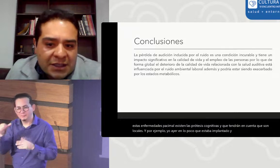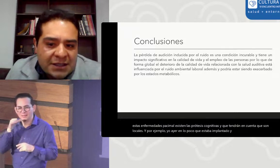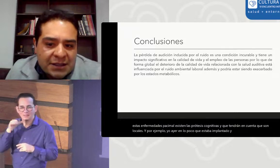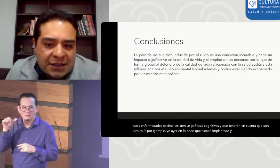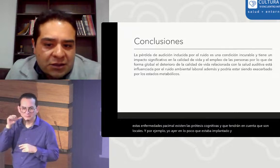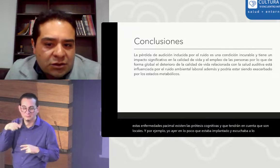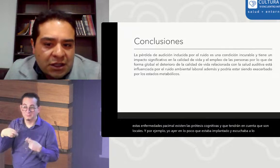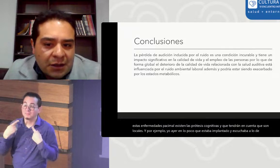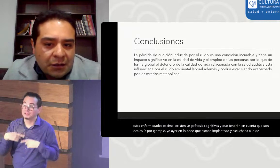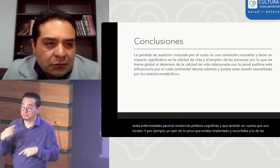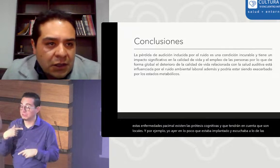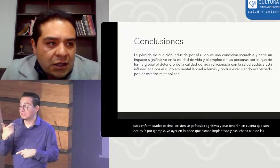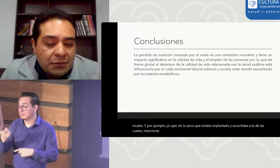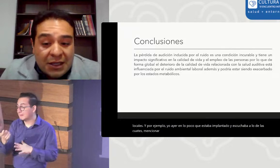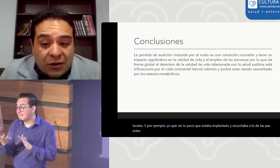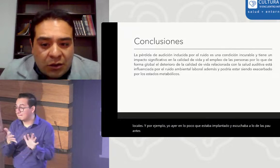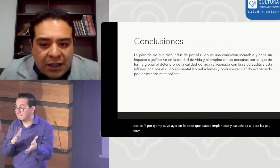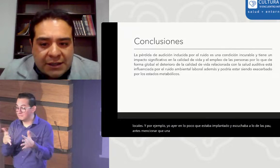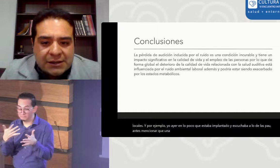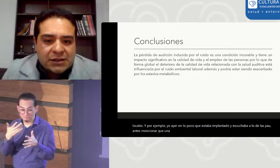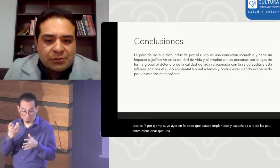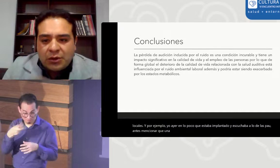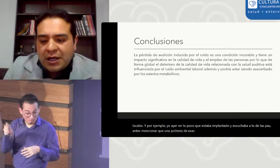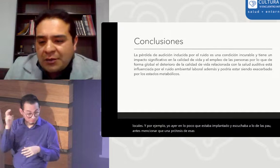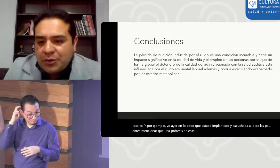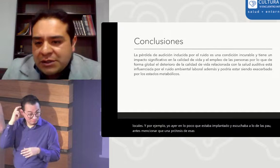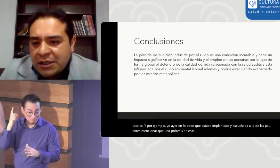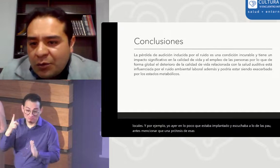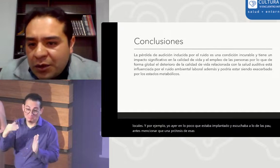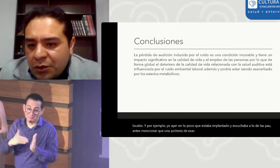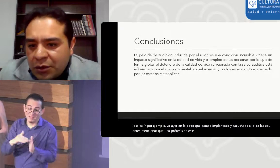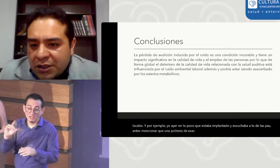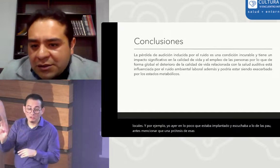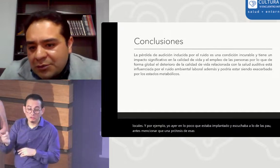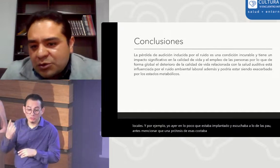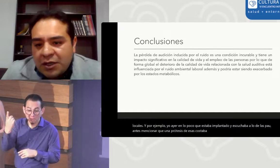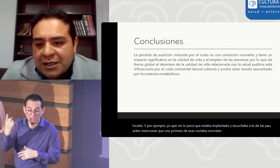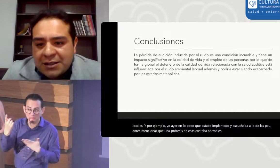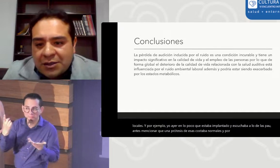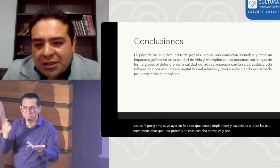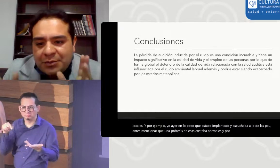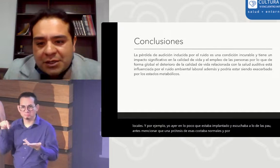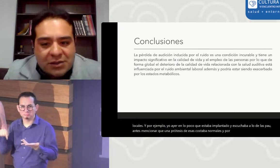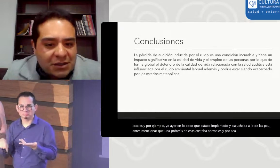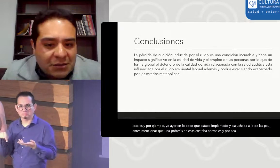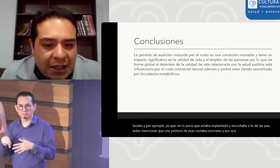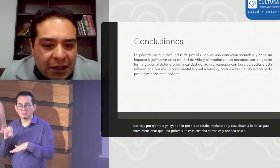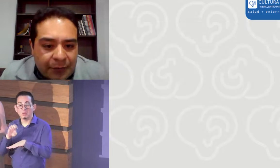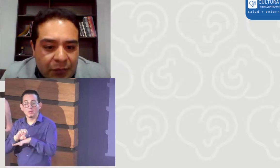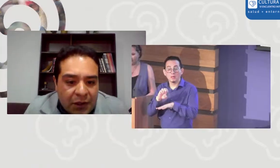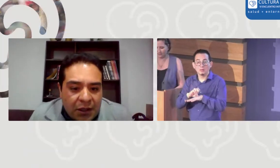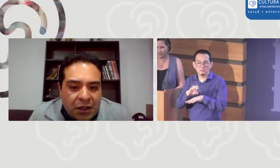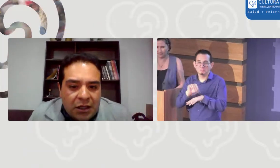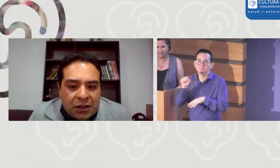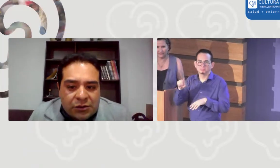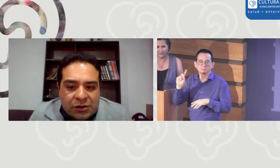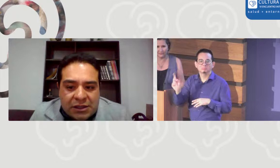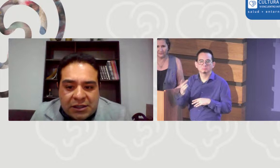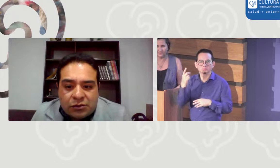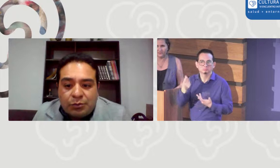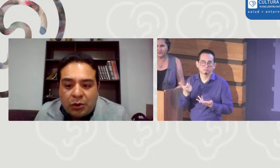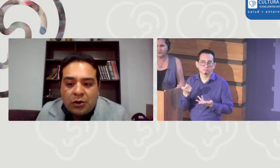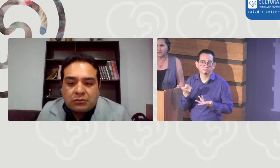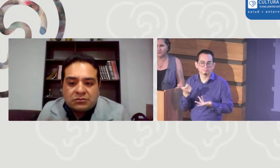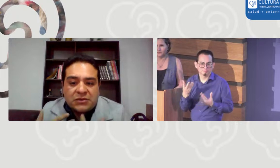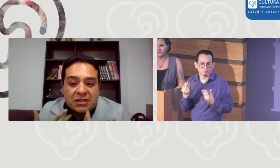una prótesis de esas costaba $1,000. Y por acá, pues en Ecuador, que estamos dolarizados, el precio es similar.